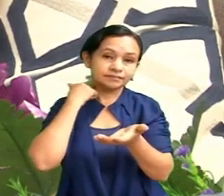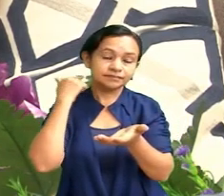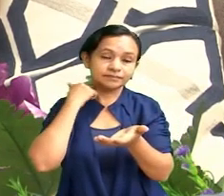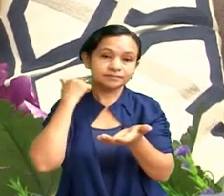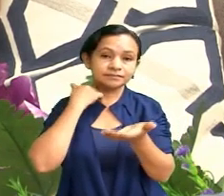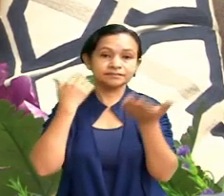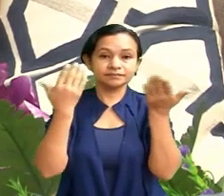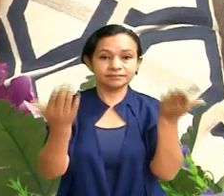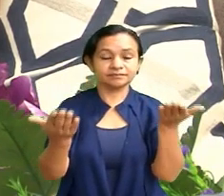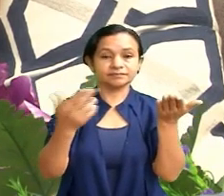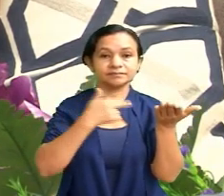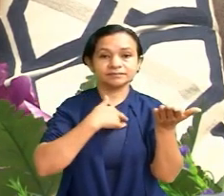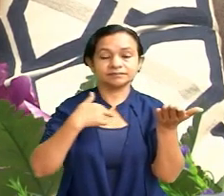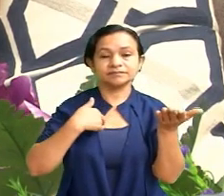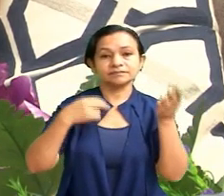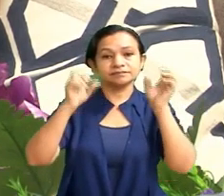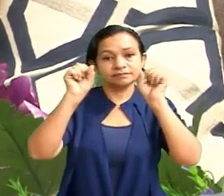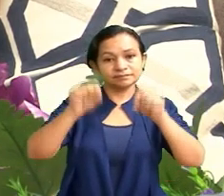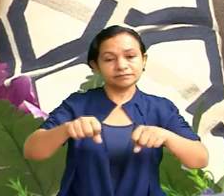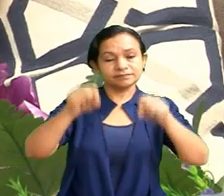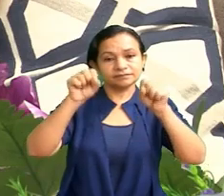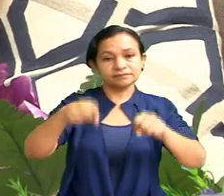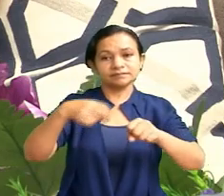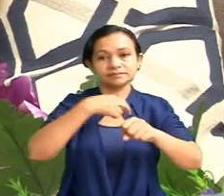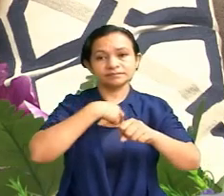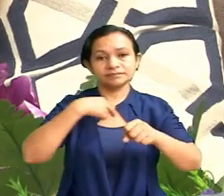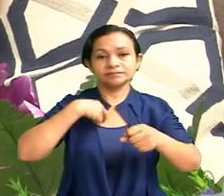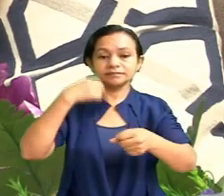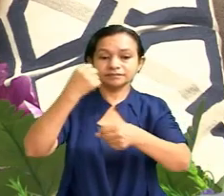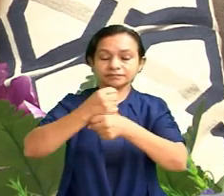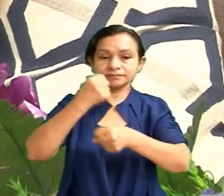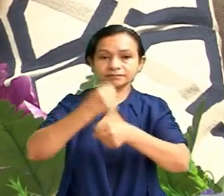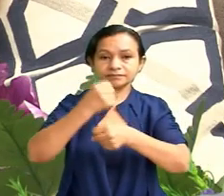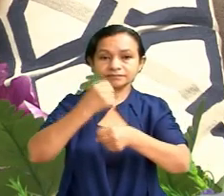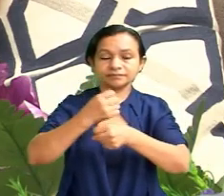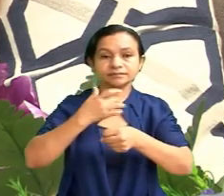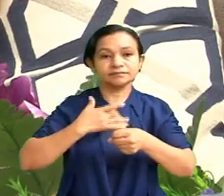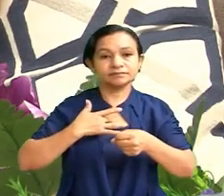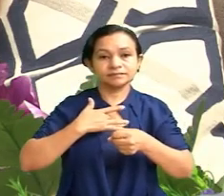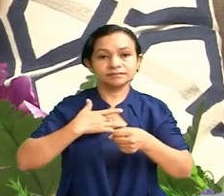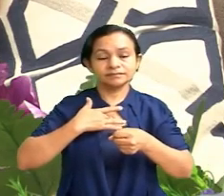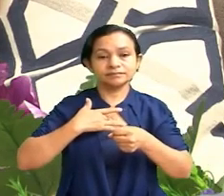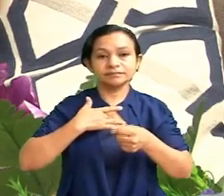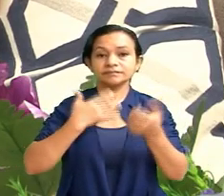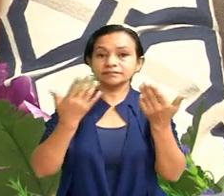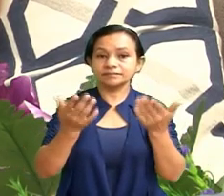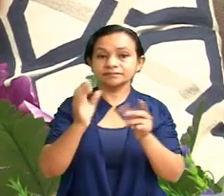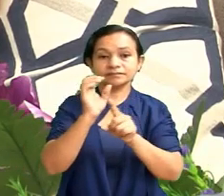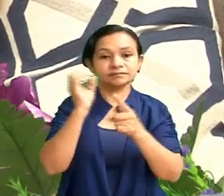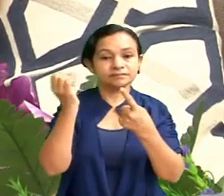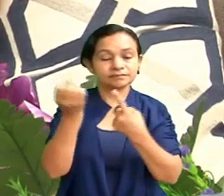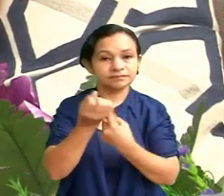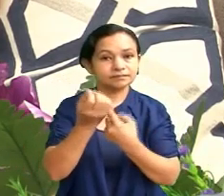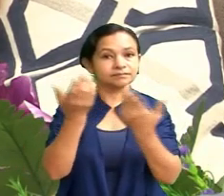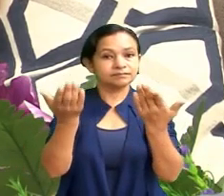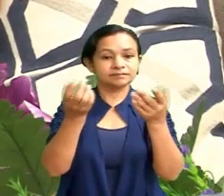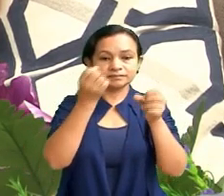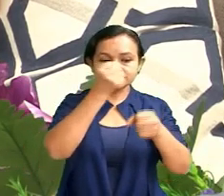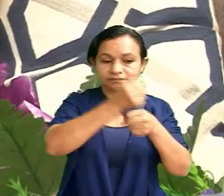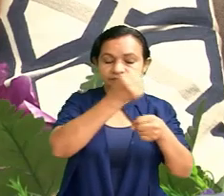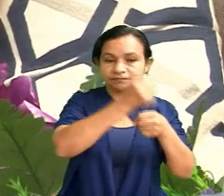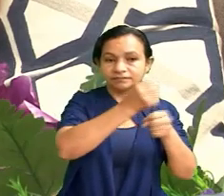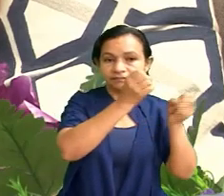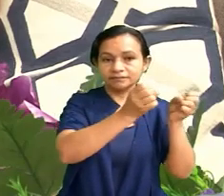general eso podríamos podríamos plantear en un trabajo también que requiere bastante organización bastante disposición bastante trabajo y